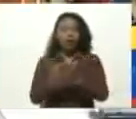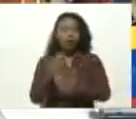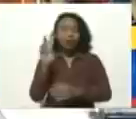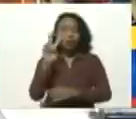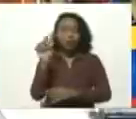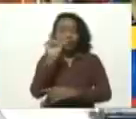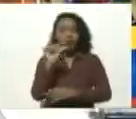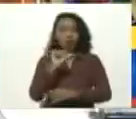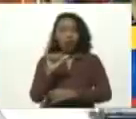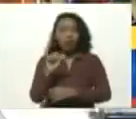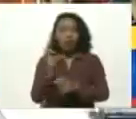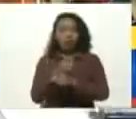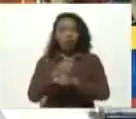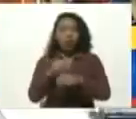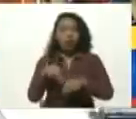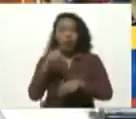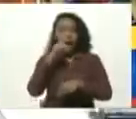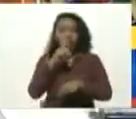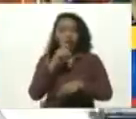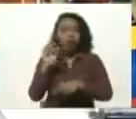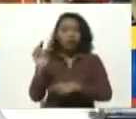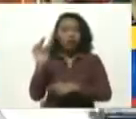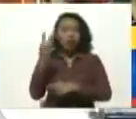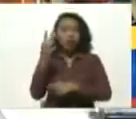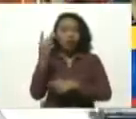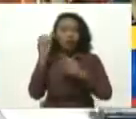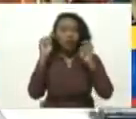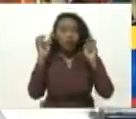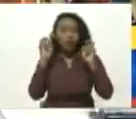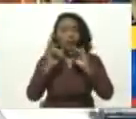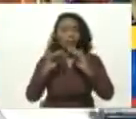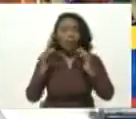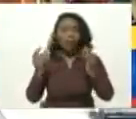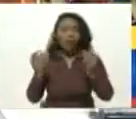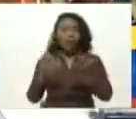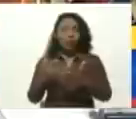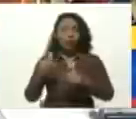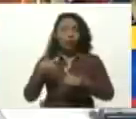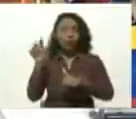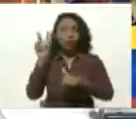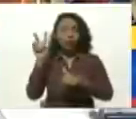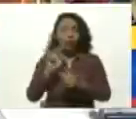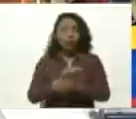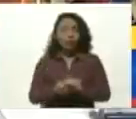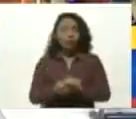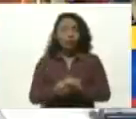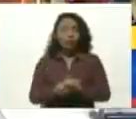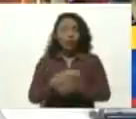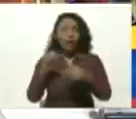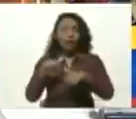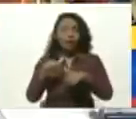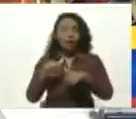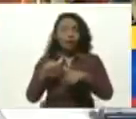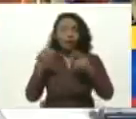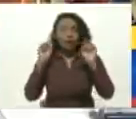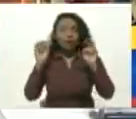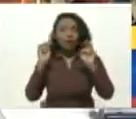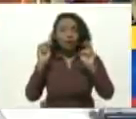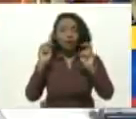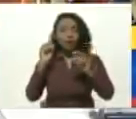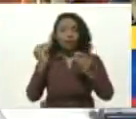este año, estuvimos en la segunda ola de la pandemia en Venezuela. Esta ola